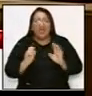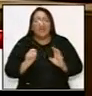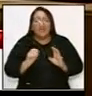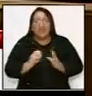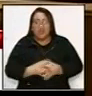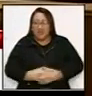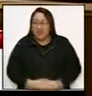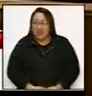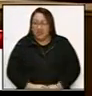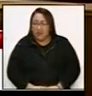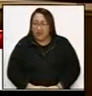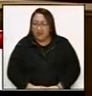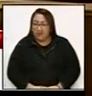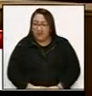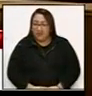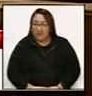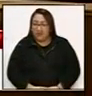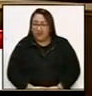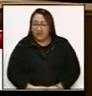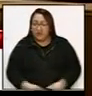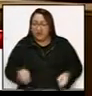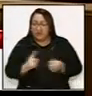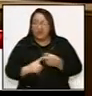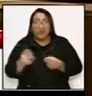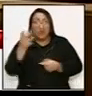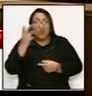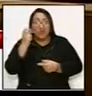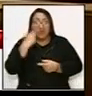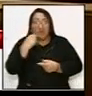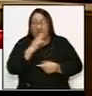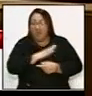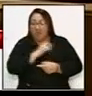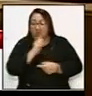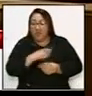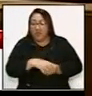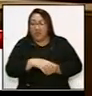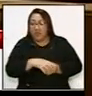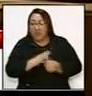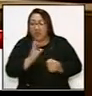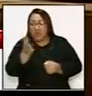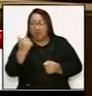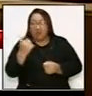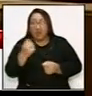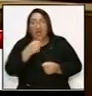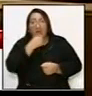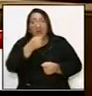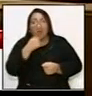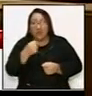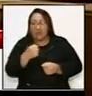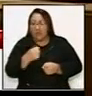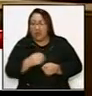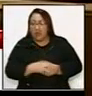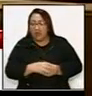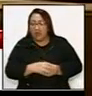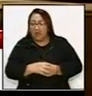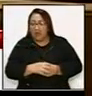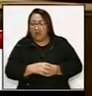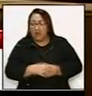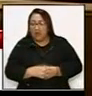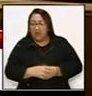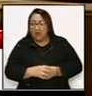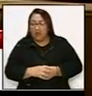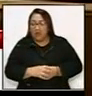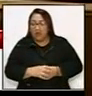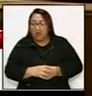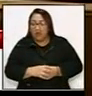audio. Inclusive hasta se escucha al fiscal que dice, entonces que pase la prensa, como queriendo decir, vamos a